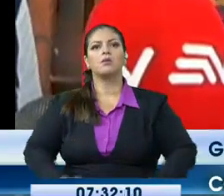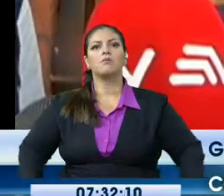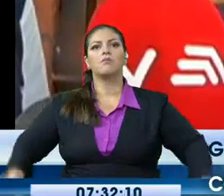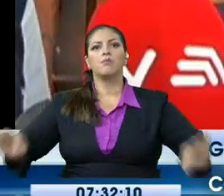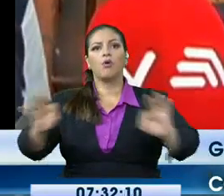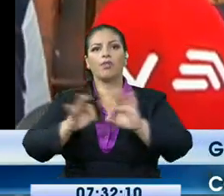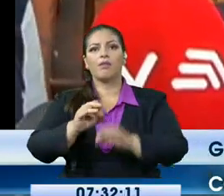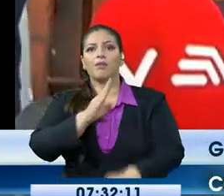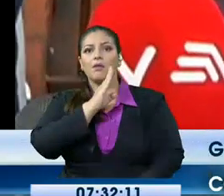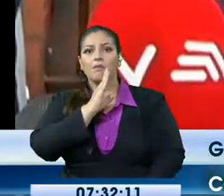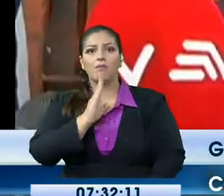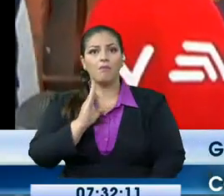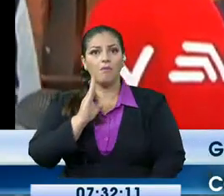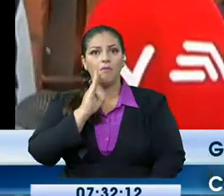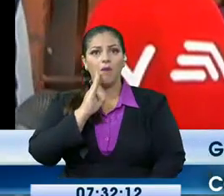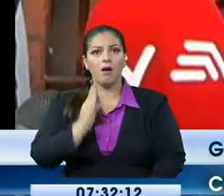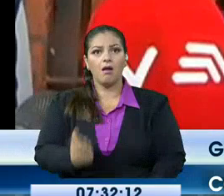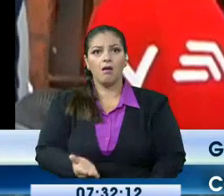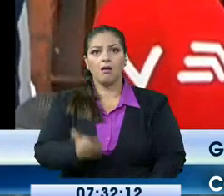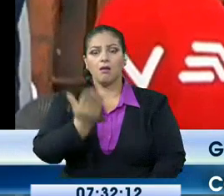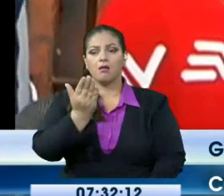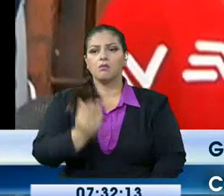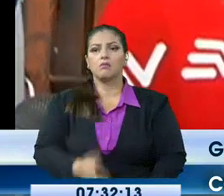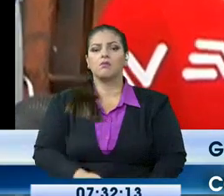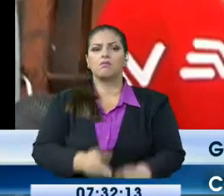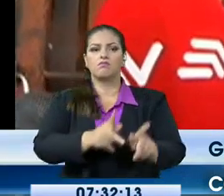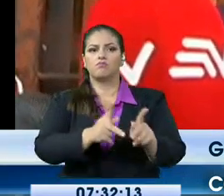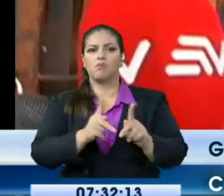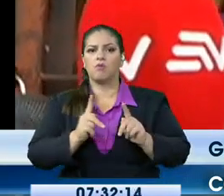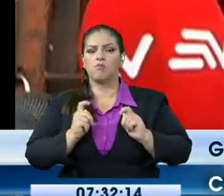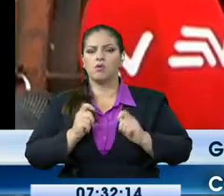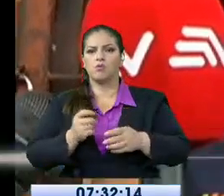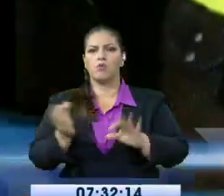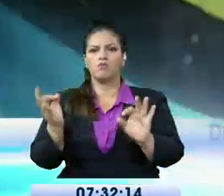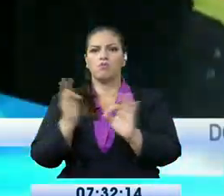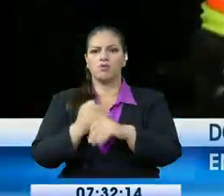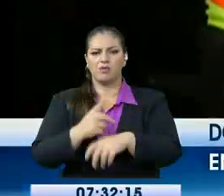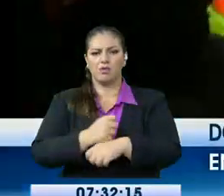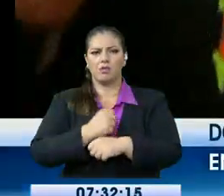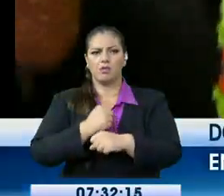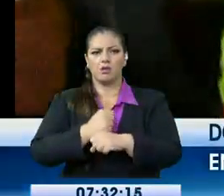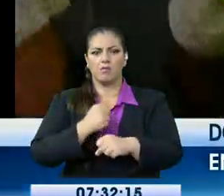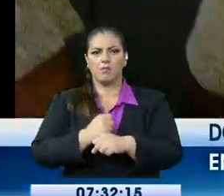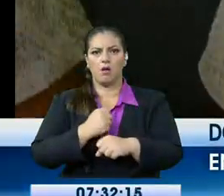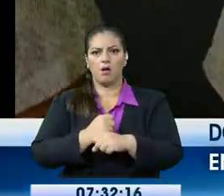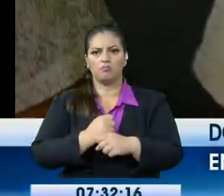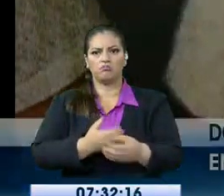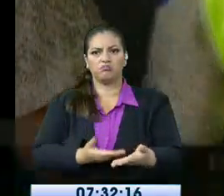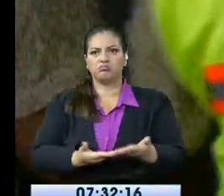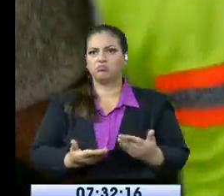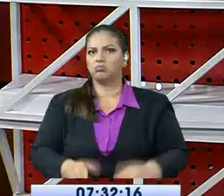controla también el permiso de funcionamiento, menores de edad e indocumentados. Informó Julio César Saona.